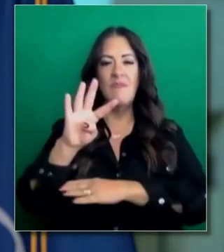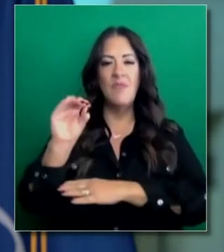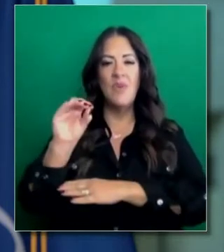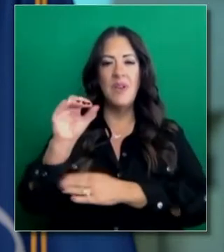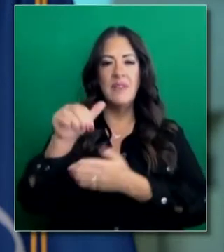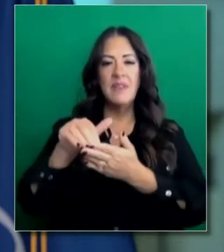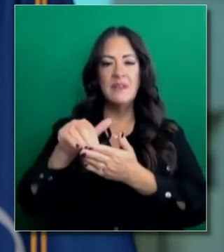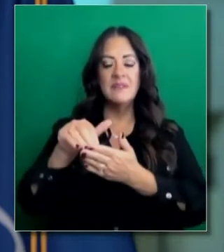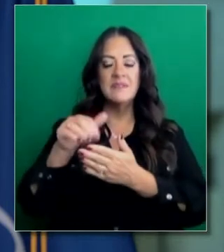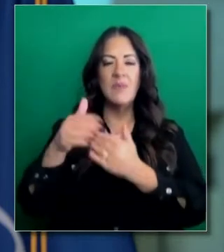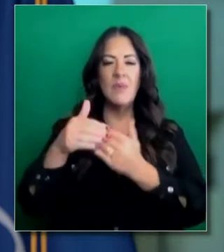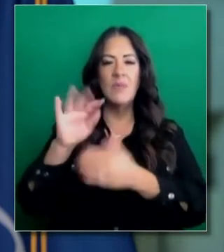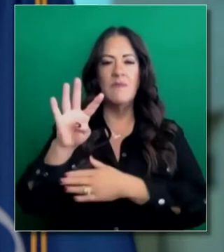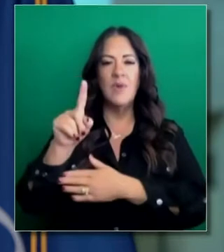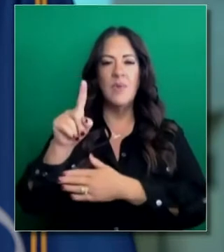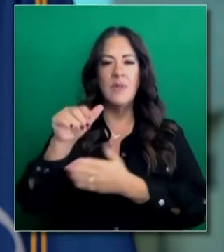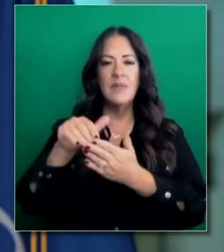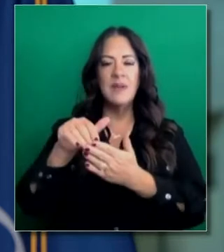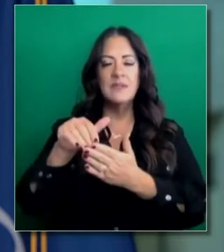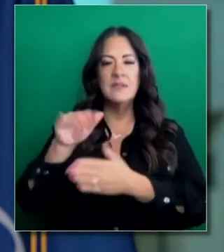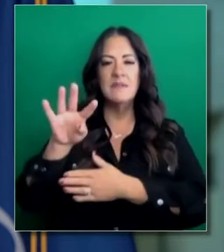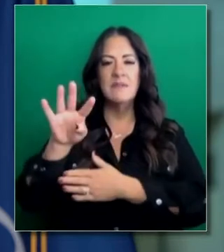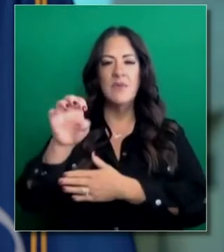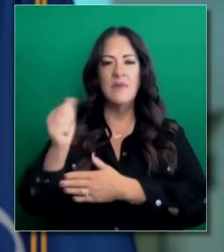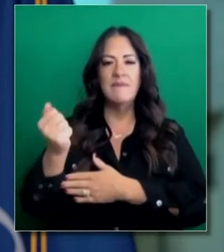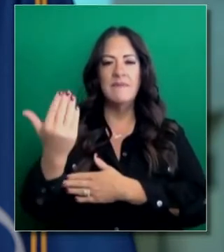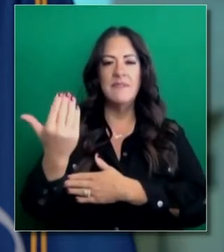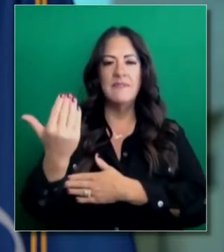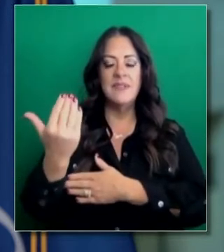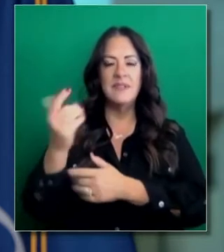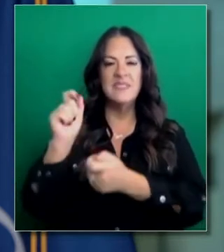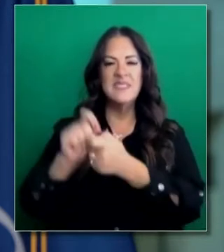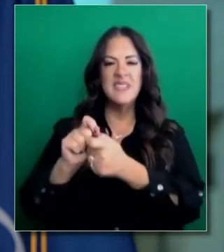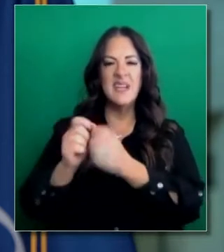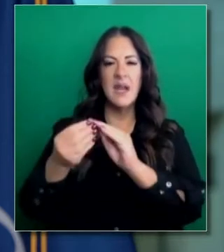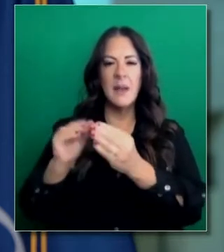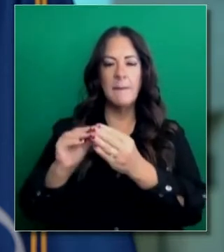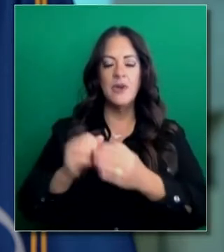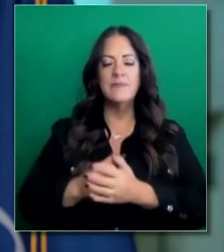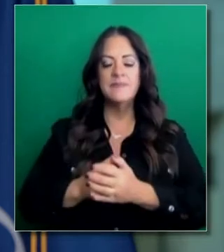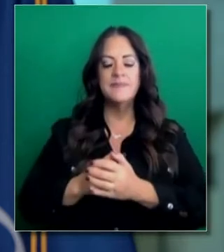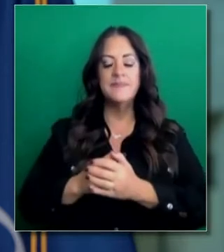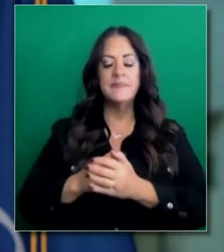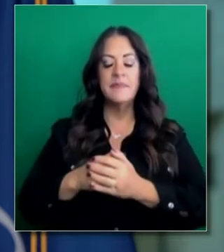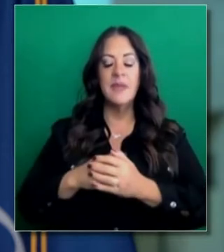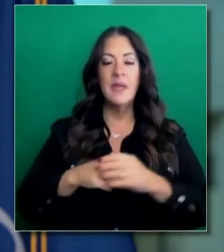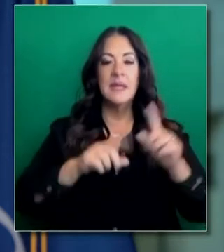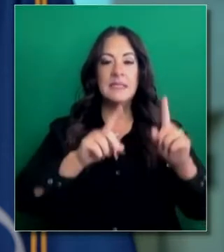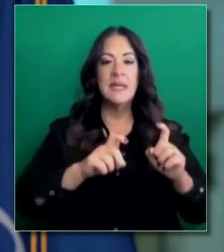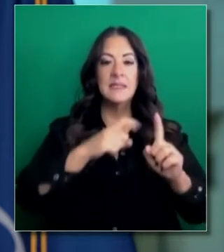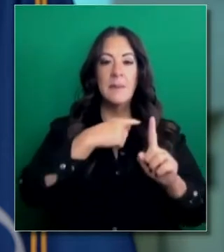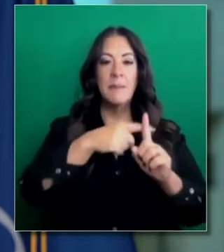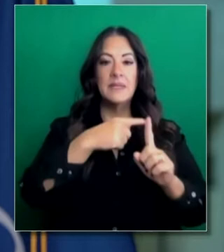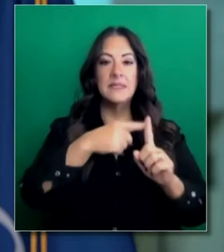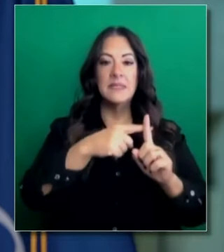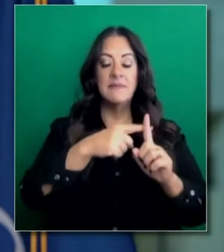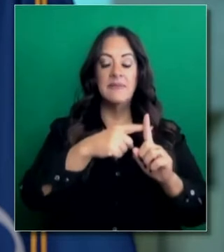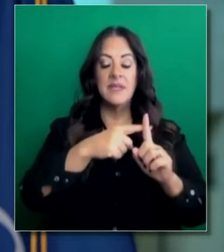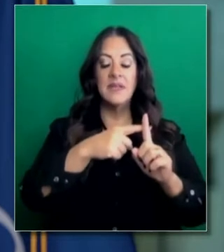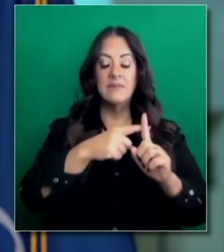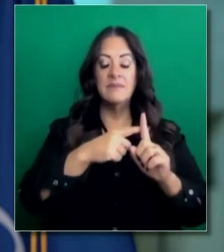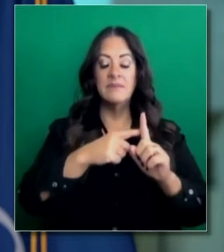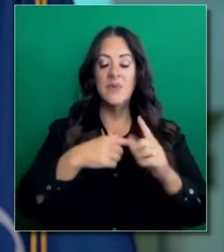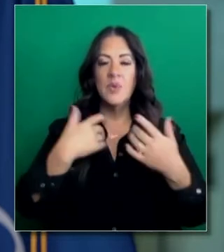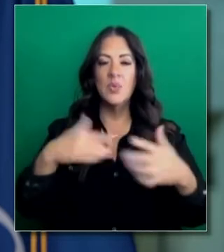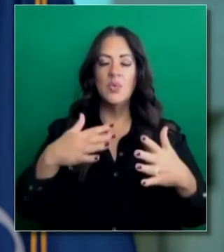41 mil 415 para ser precisos la tasa de positividad en las pruebas en el estado ha